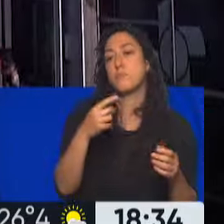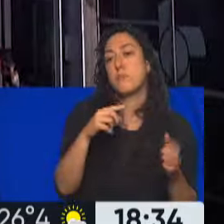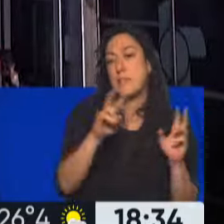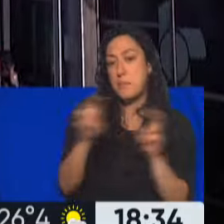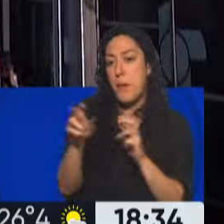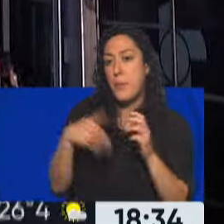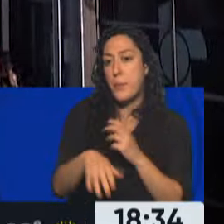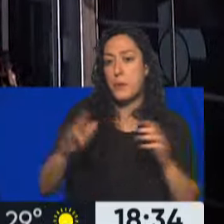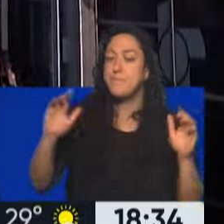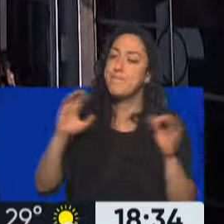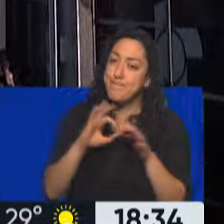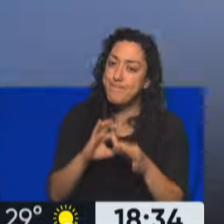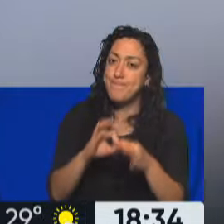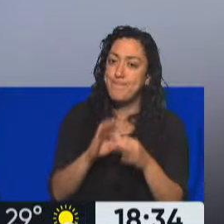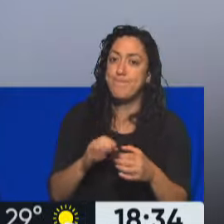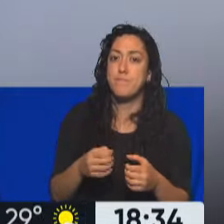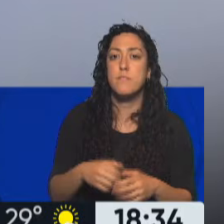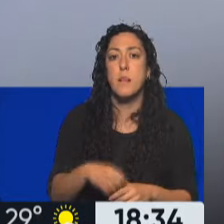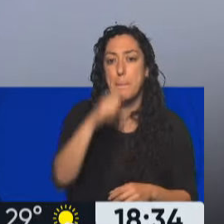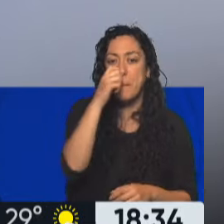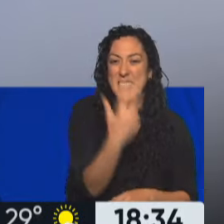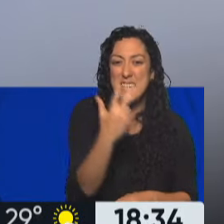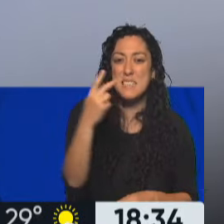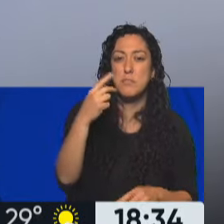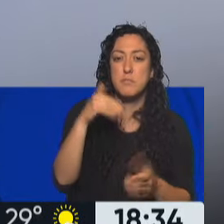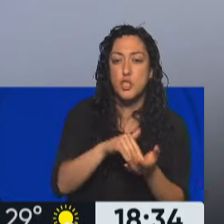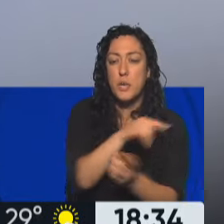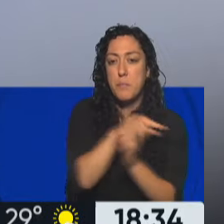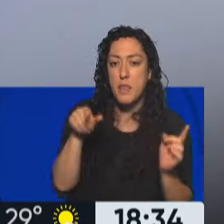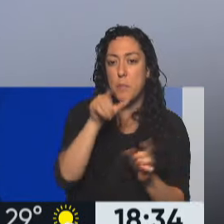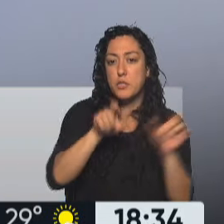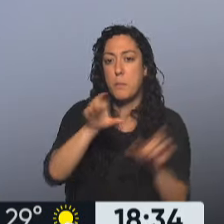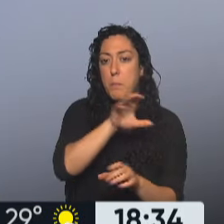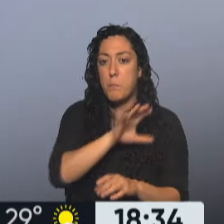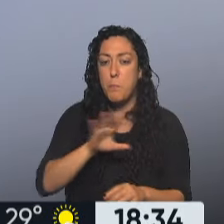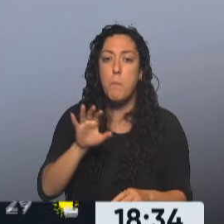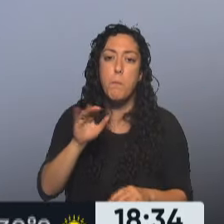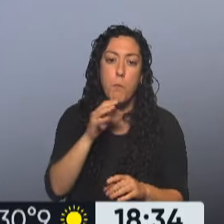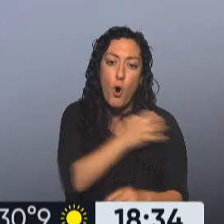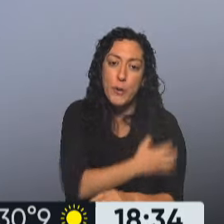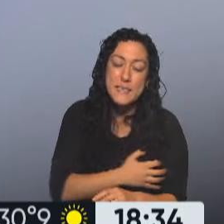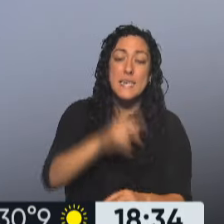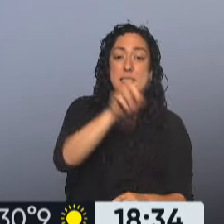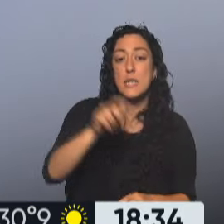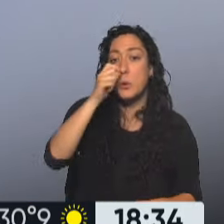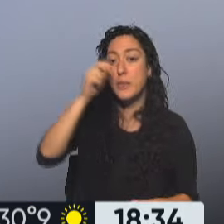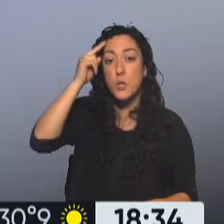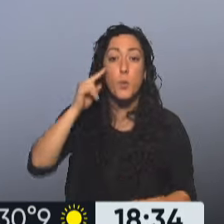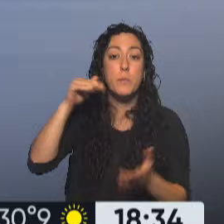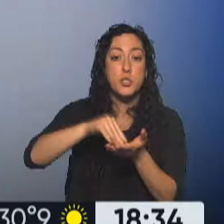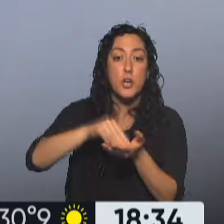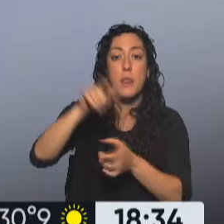El último informe oficial indica que hay poco más de 23 millones y medio de pobres con una población de 129 millones de